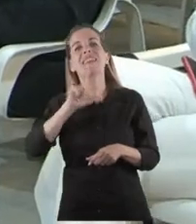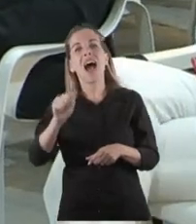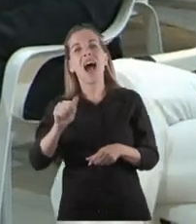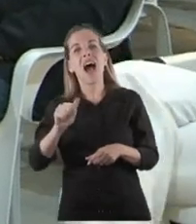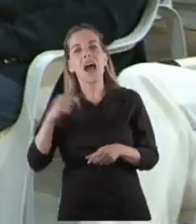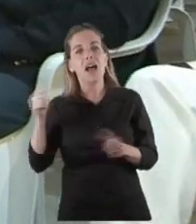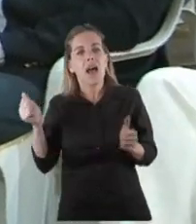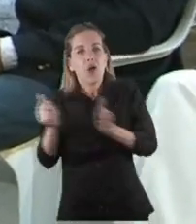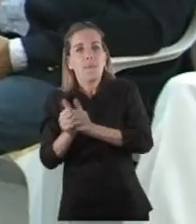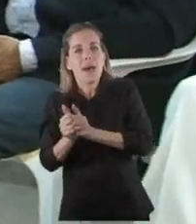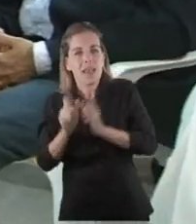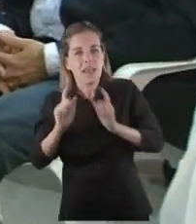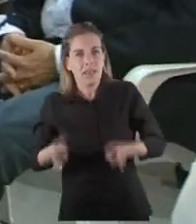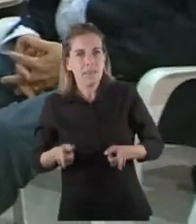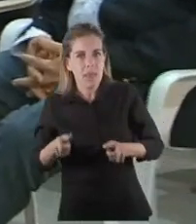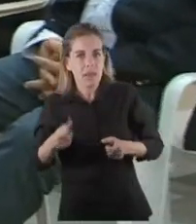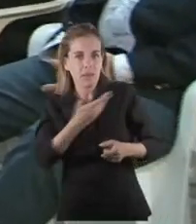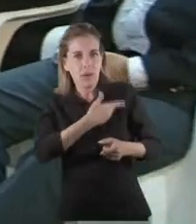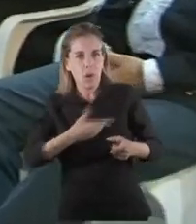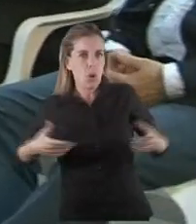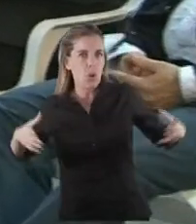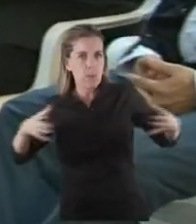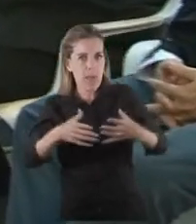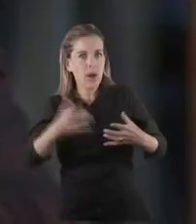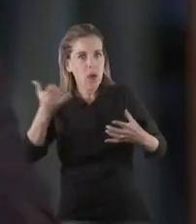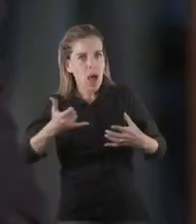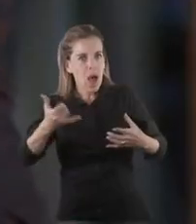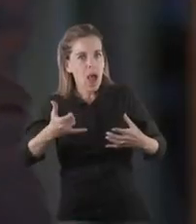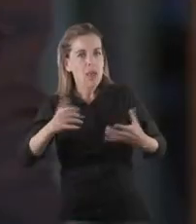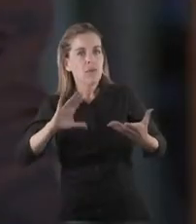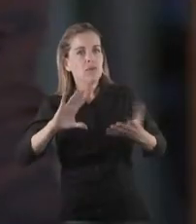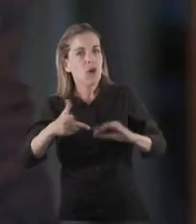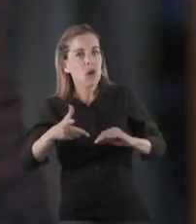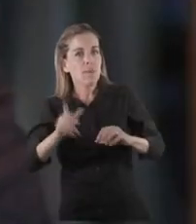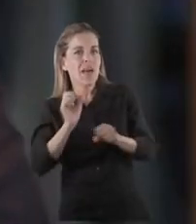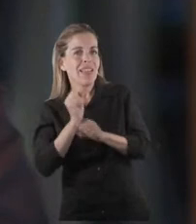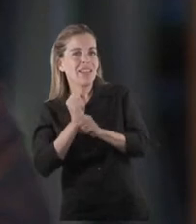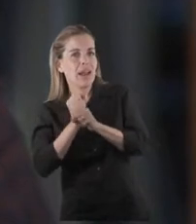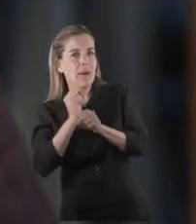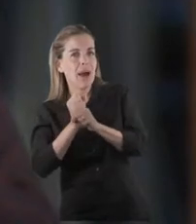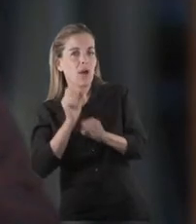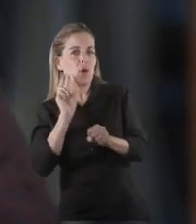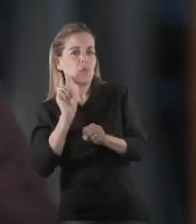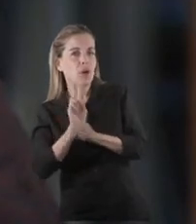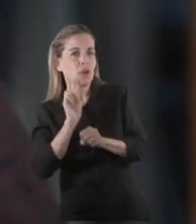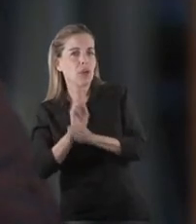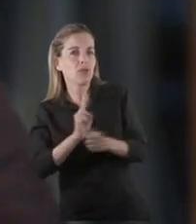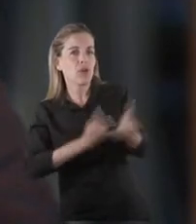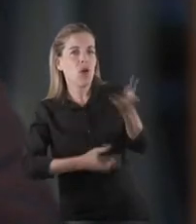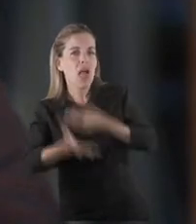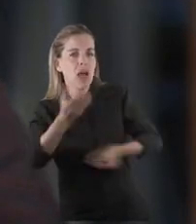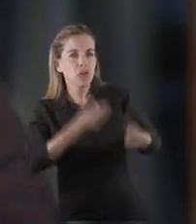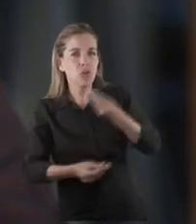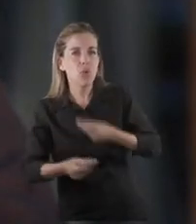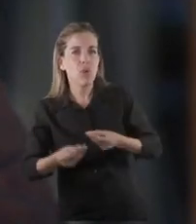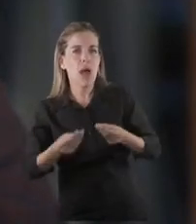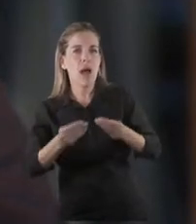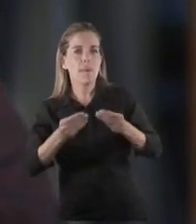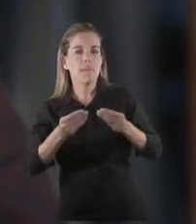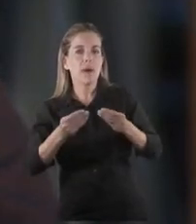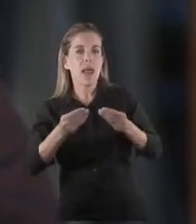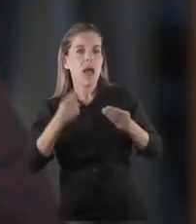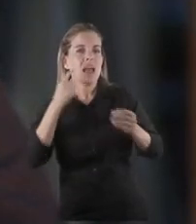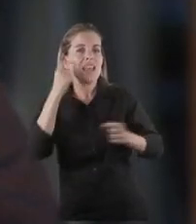Tiene una política de cobertura, de protección, de impulso hacia toda la industria